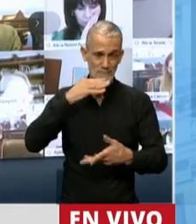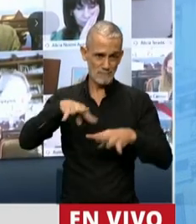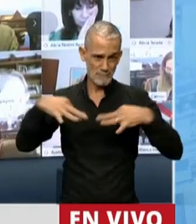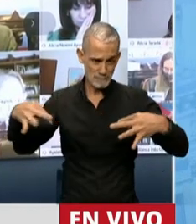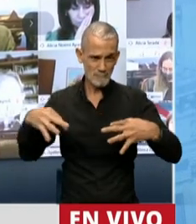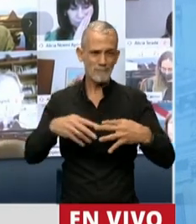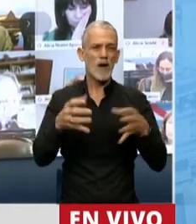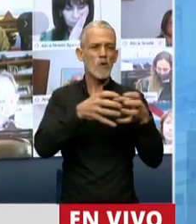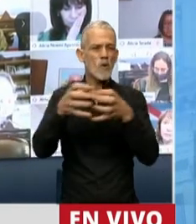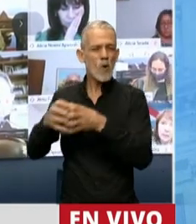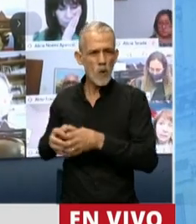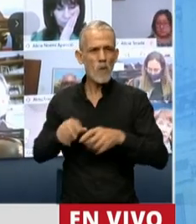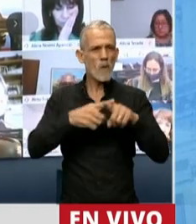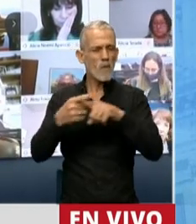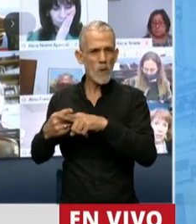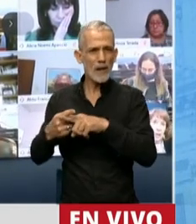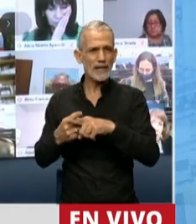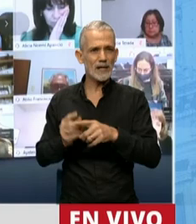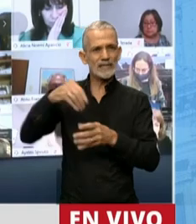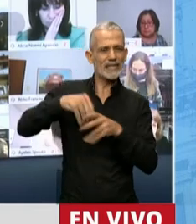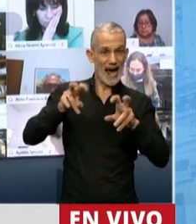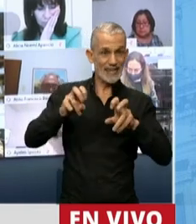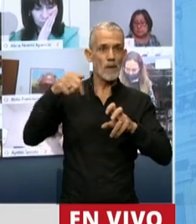los diferentes bloques hayan incorporado este tema